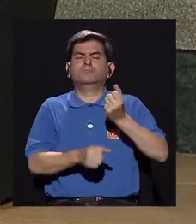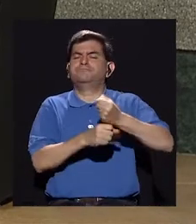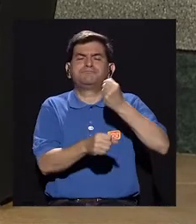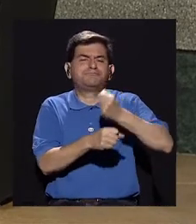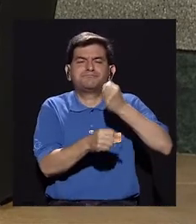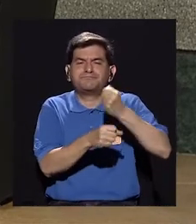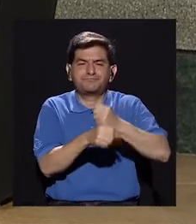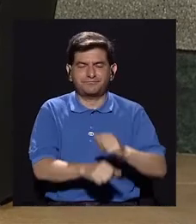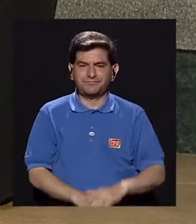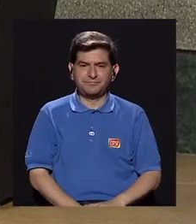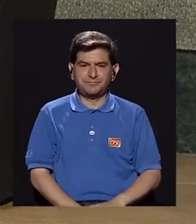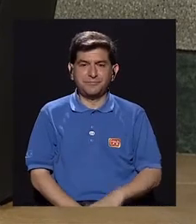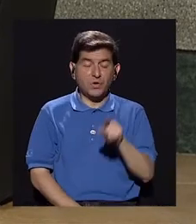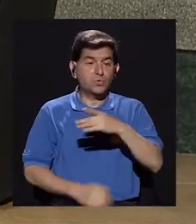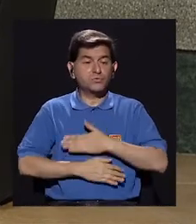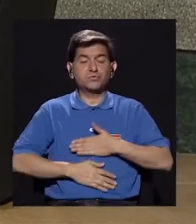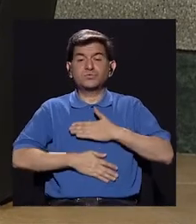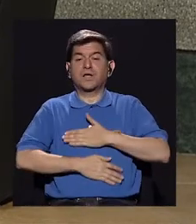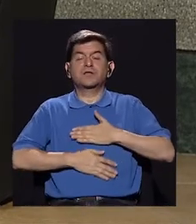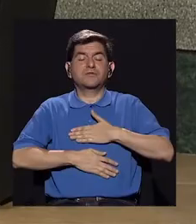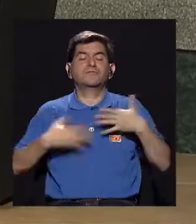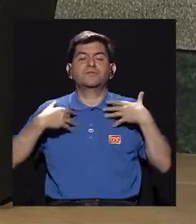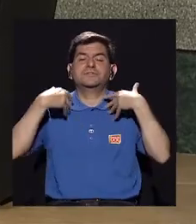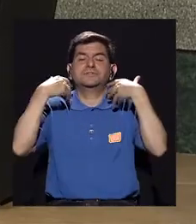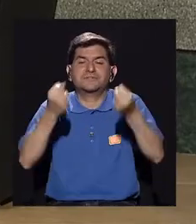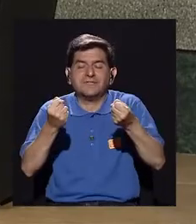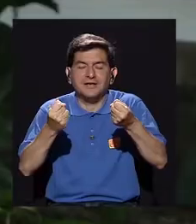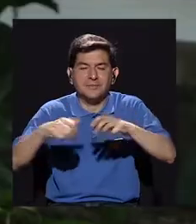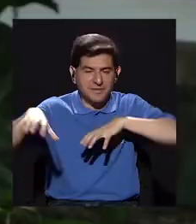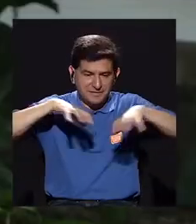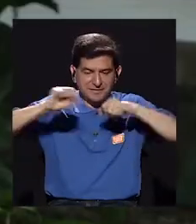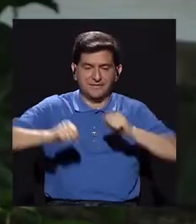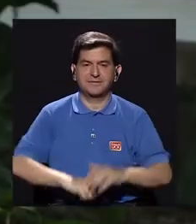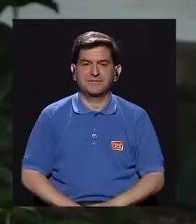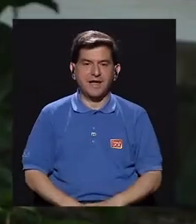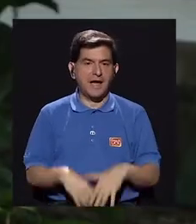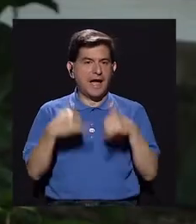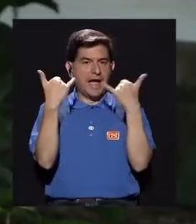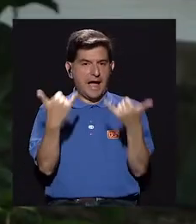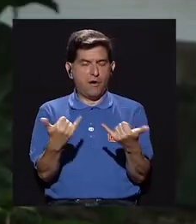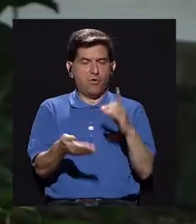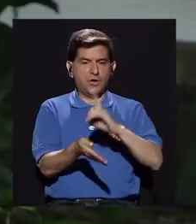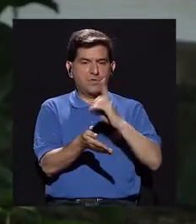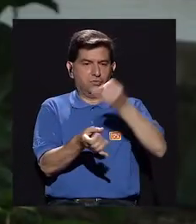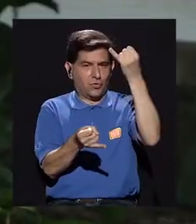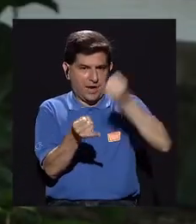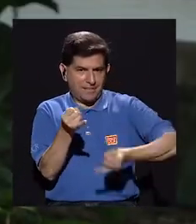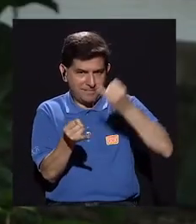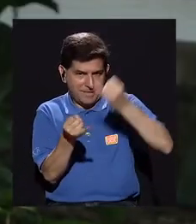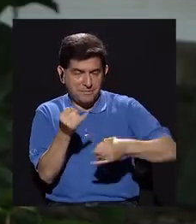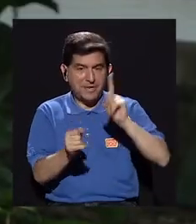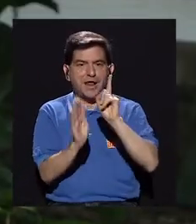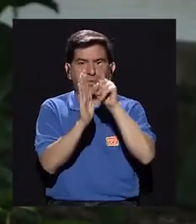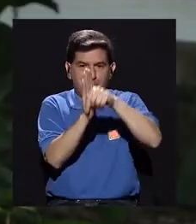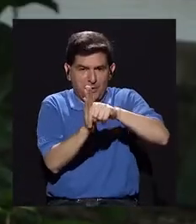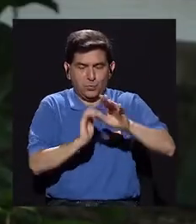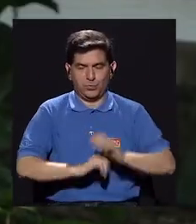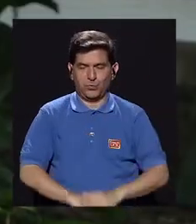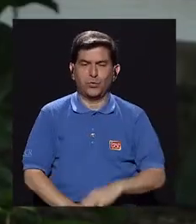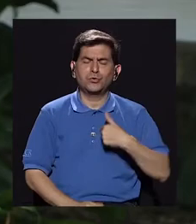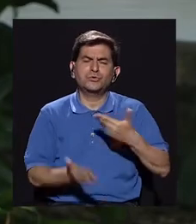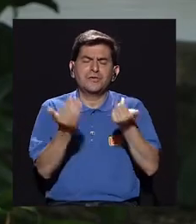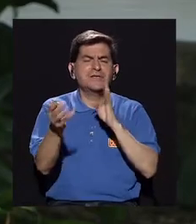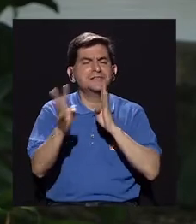disfrute del trabajo, recréese en forma saludable. Doctora, ahora, ya para finalizar, que nos queda un